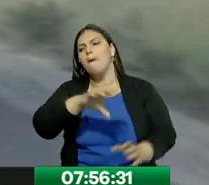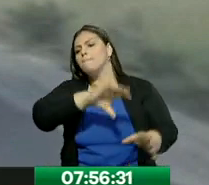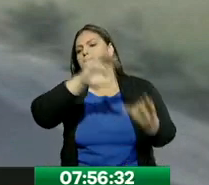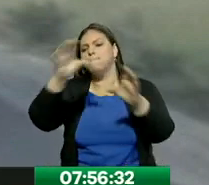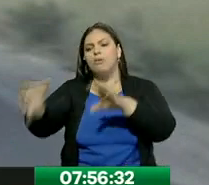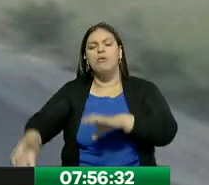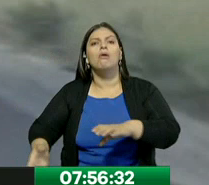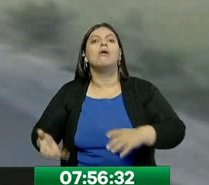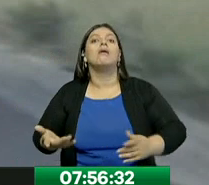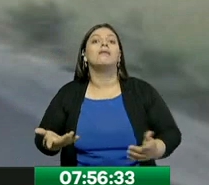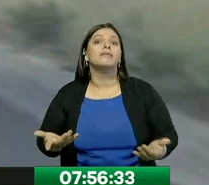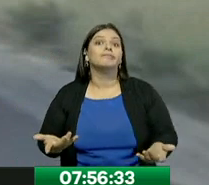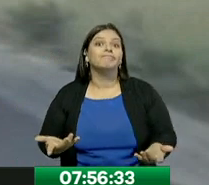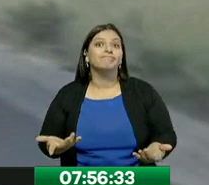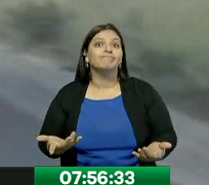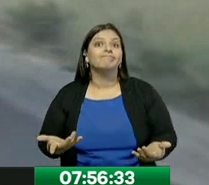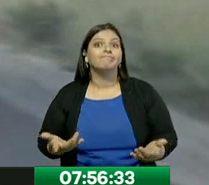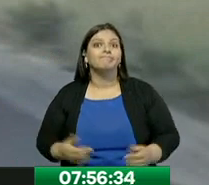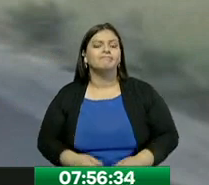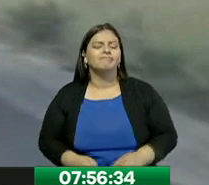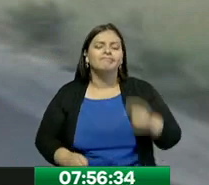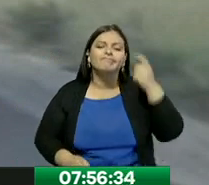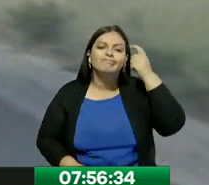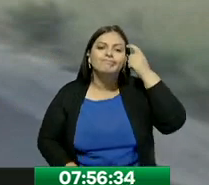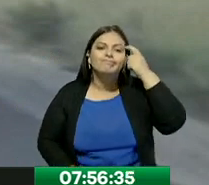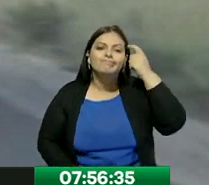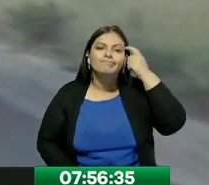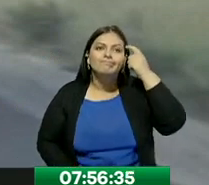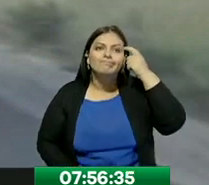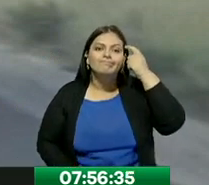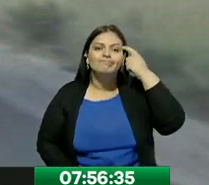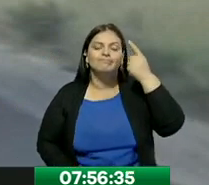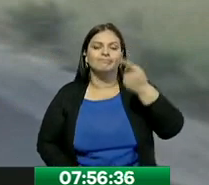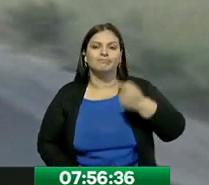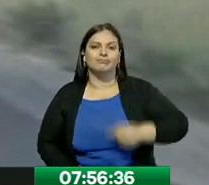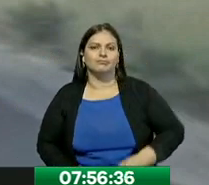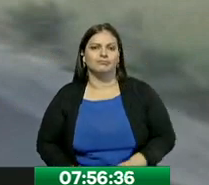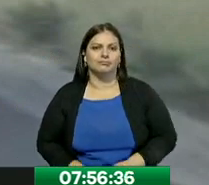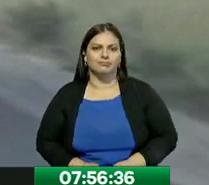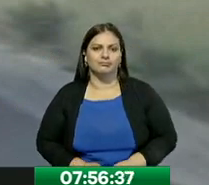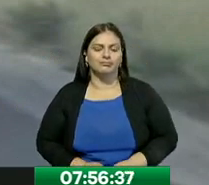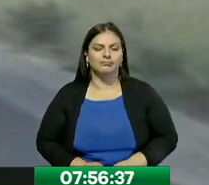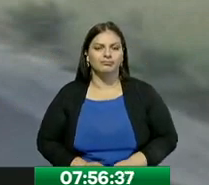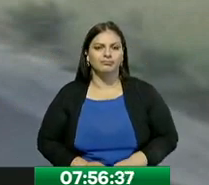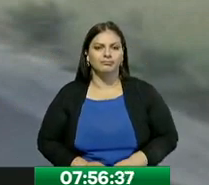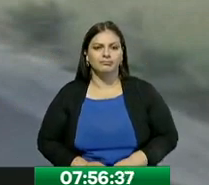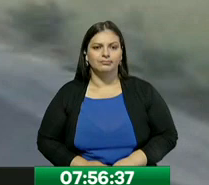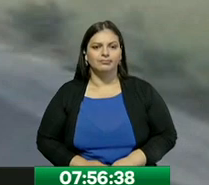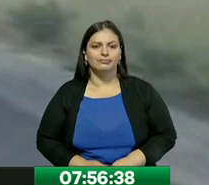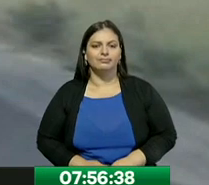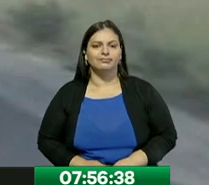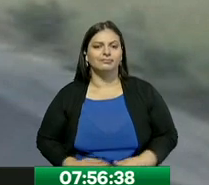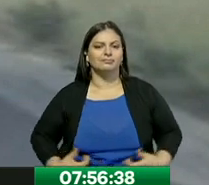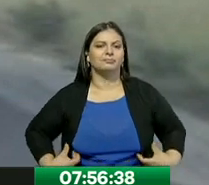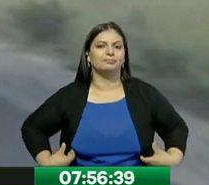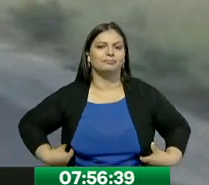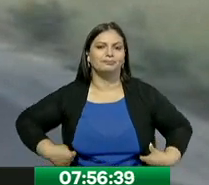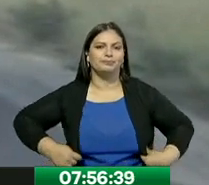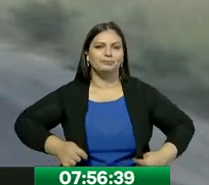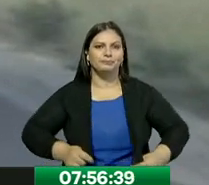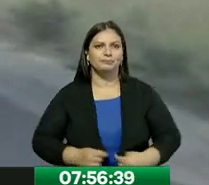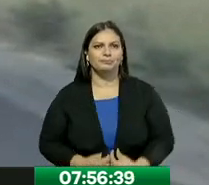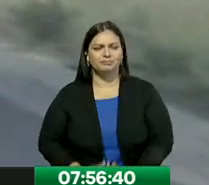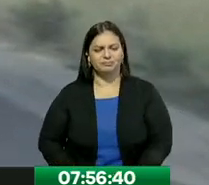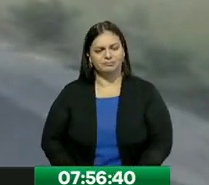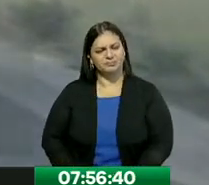gente aún no piensa en posibles consecuencias, y fatales. Pero por supuesto, fatales consecuencias, porque como tú dices, Adriana, si eso se